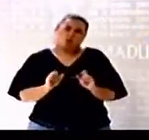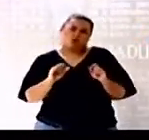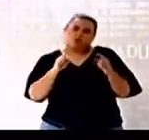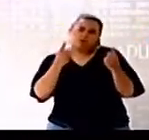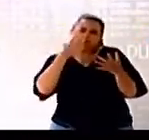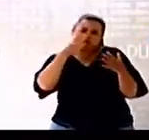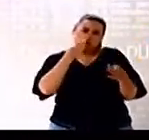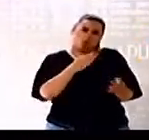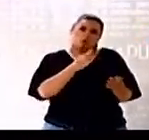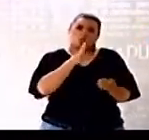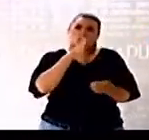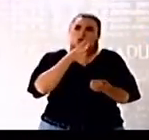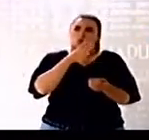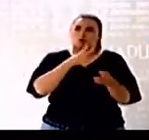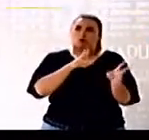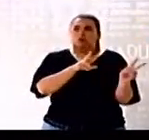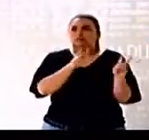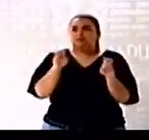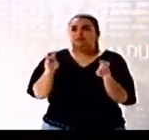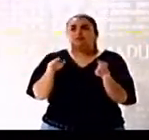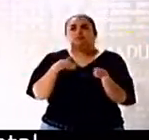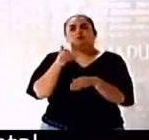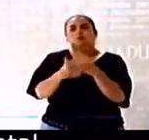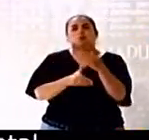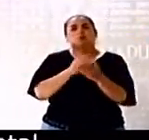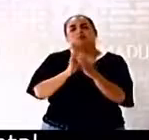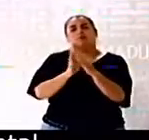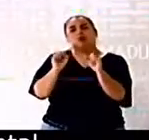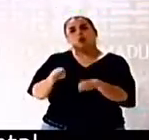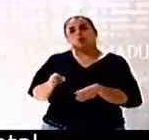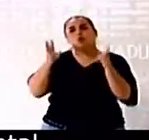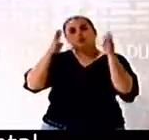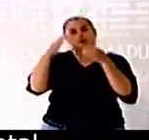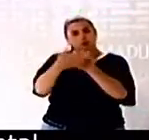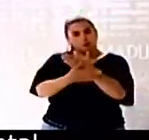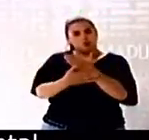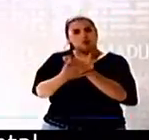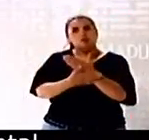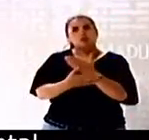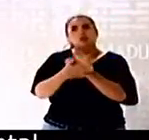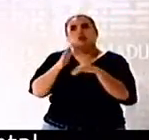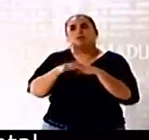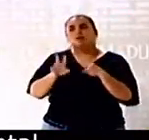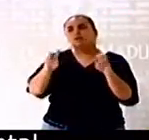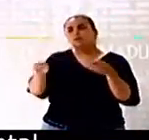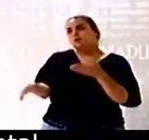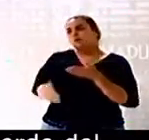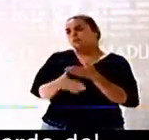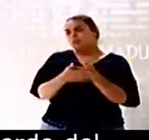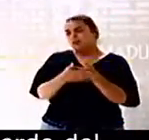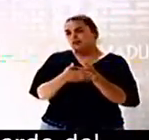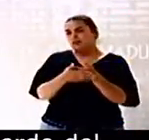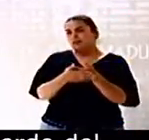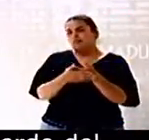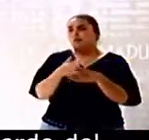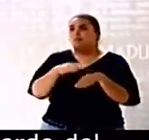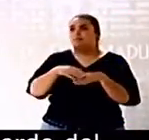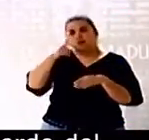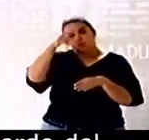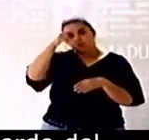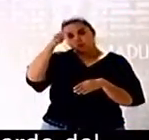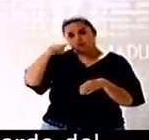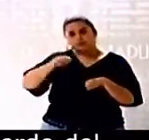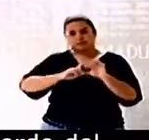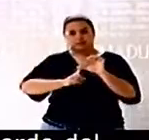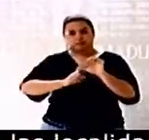probablemente por la cuestión procedimental del acuerdo del Consejo de Gobierno respecto al cierre perimetral de las localidades en